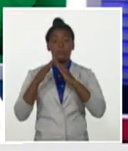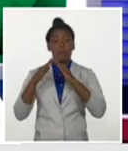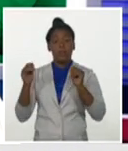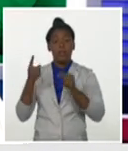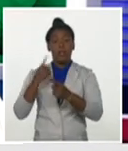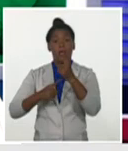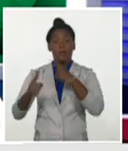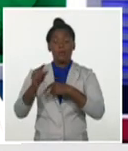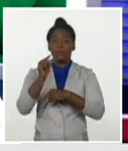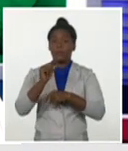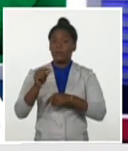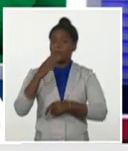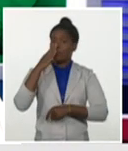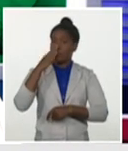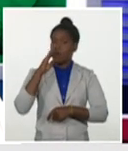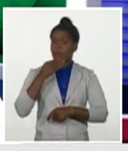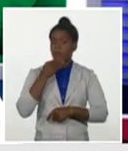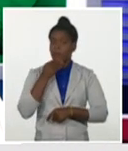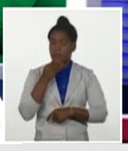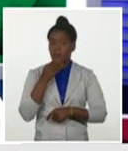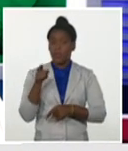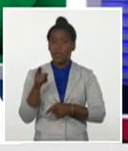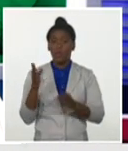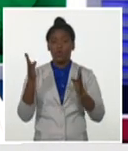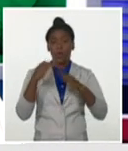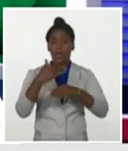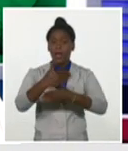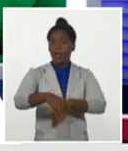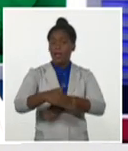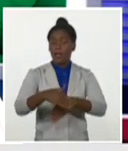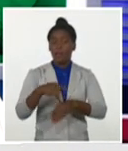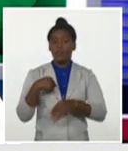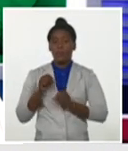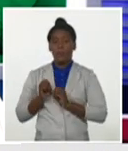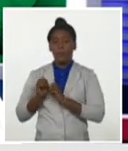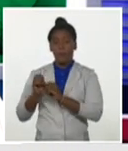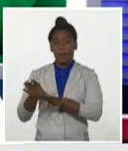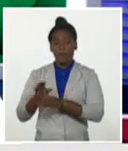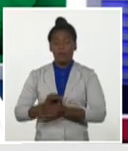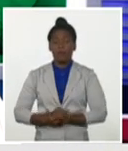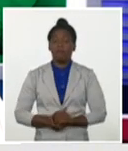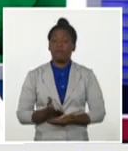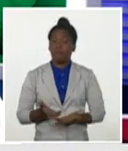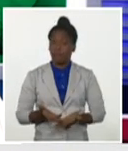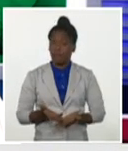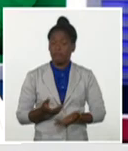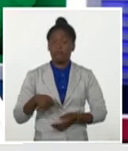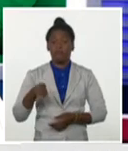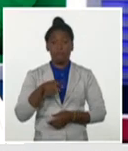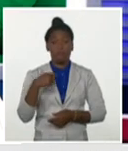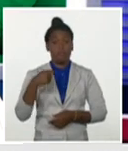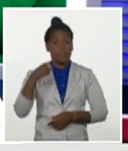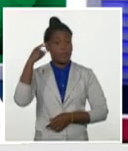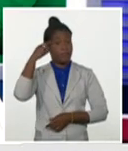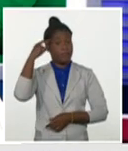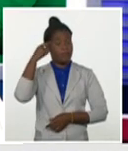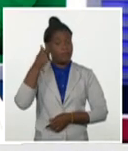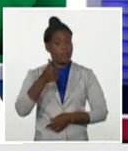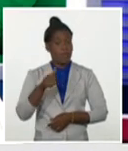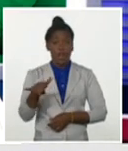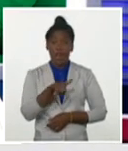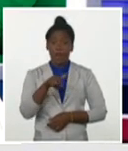pues le transmitimos la enfermedad. Eso también nos pasa con los niños. Cuando lleguemos a este grupo de edad, vamos a